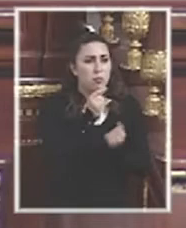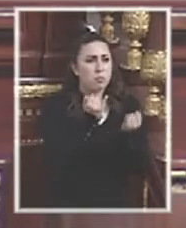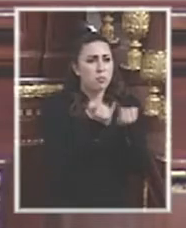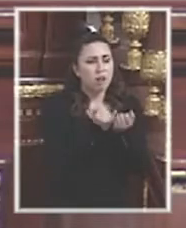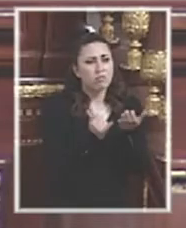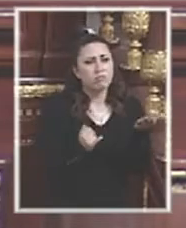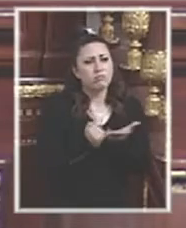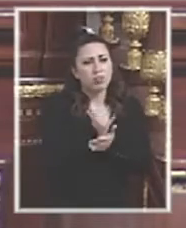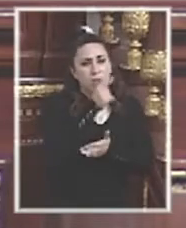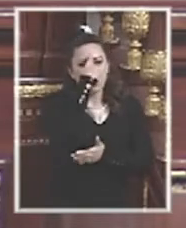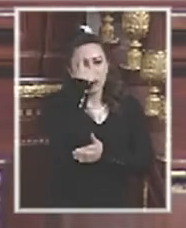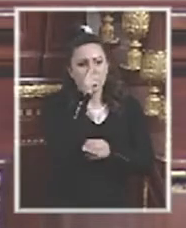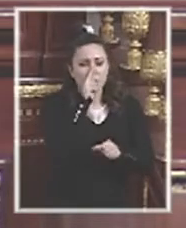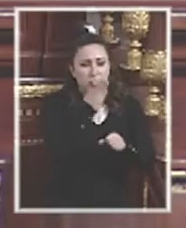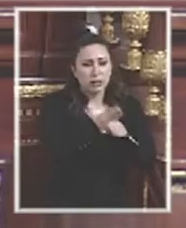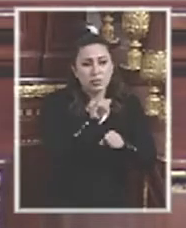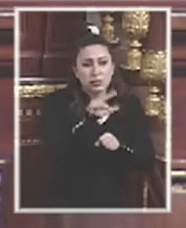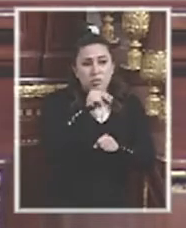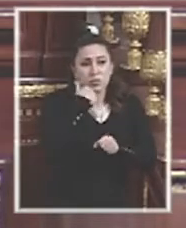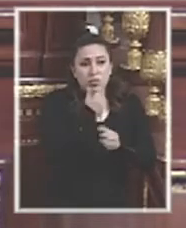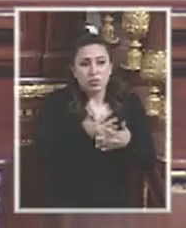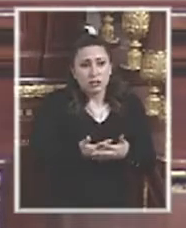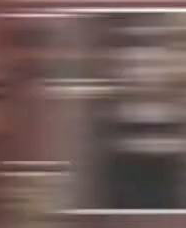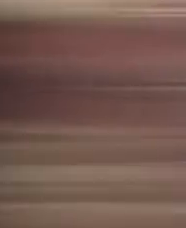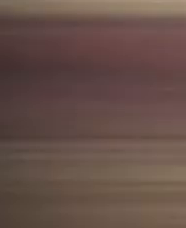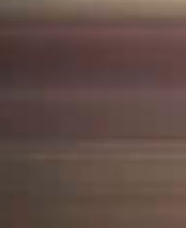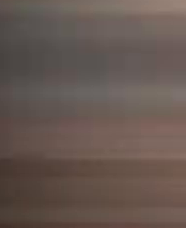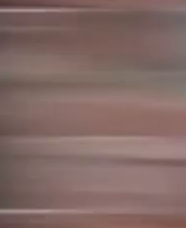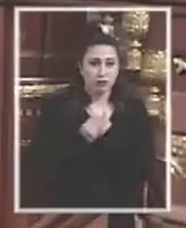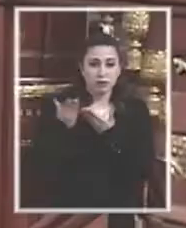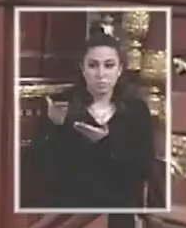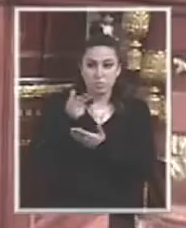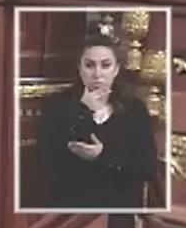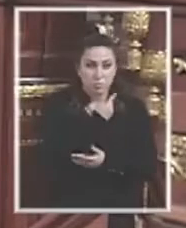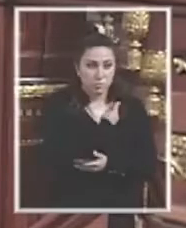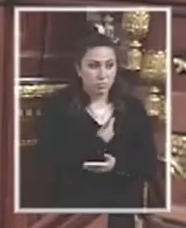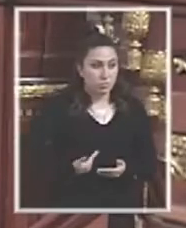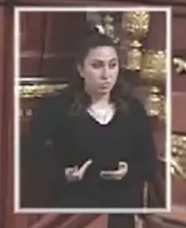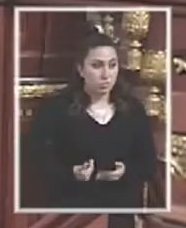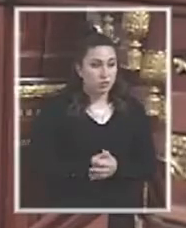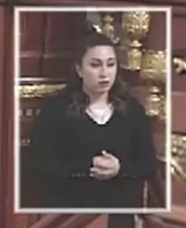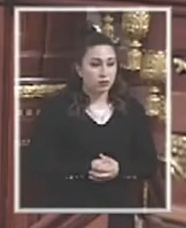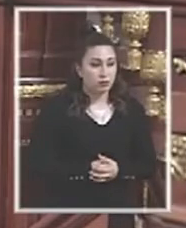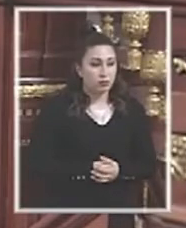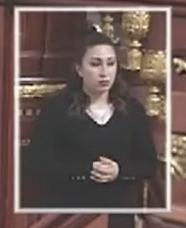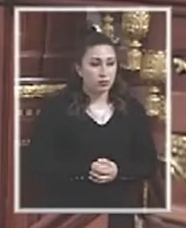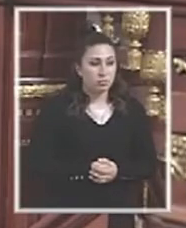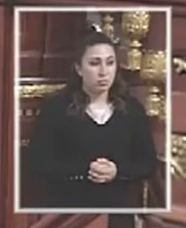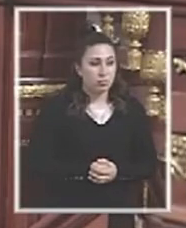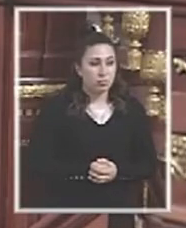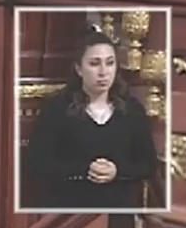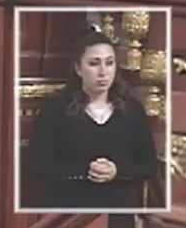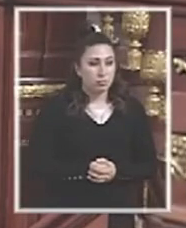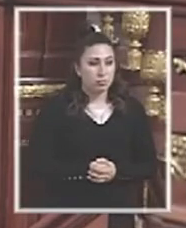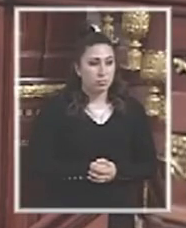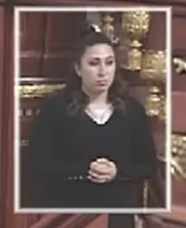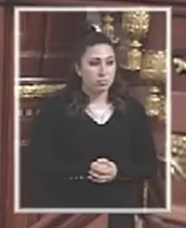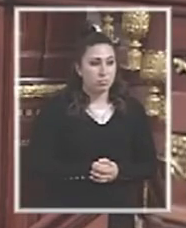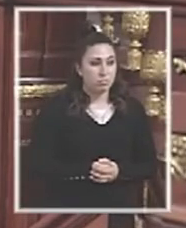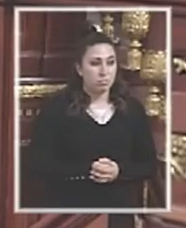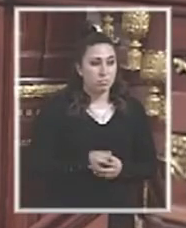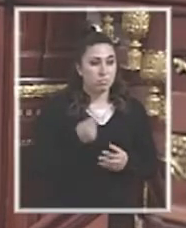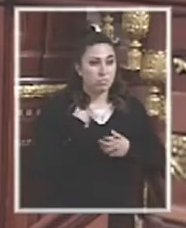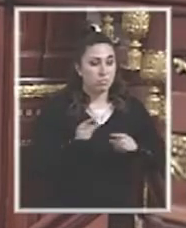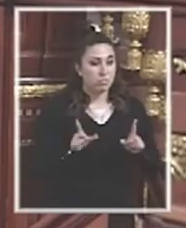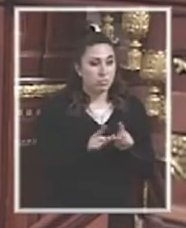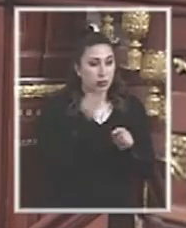la familia entre los sexos y las generaciones. En el mismo sentido, la legisladora informó que con base